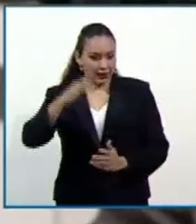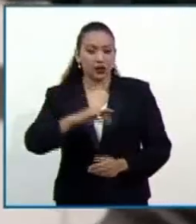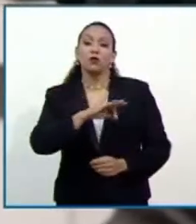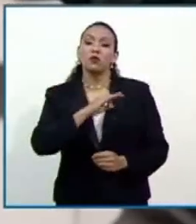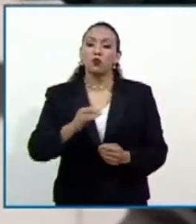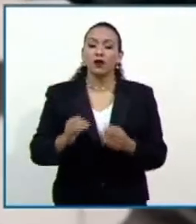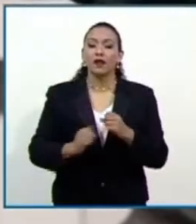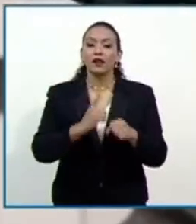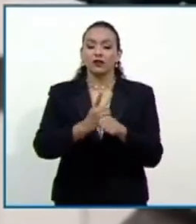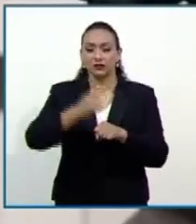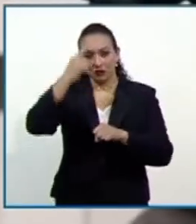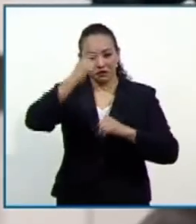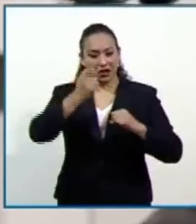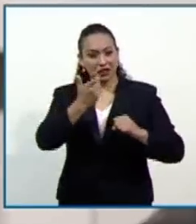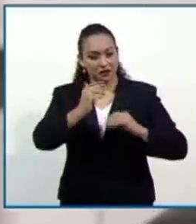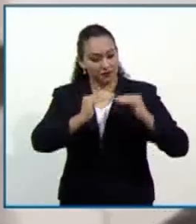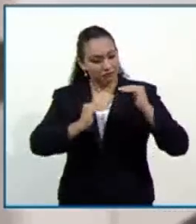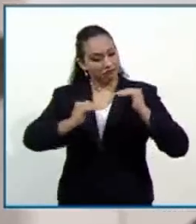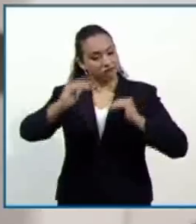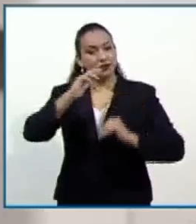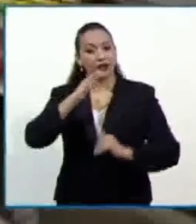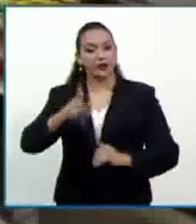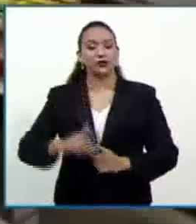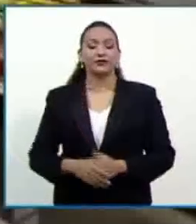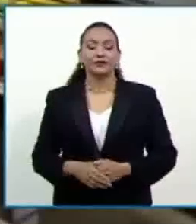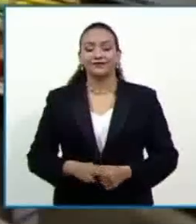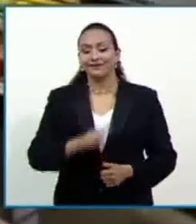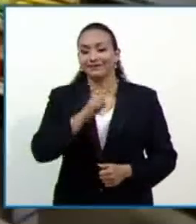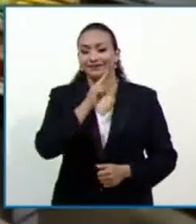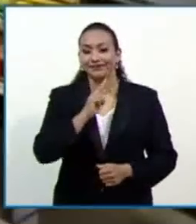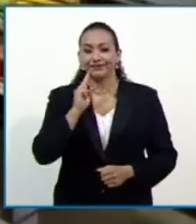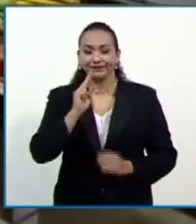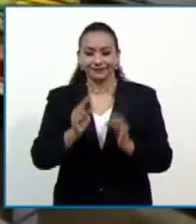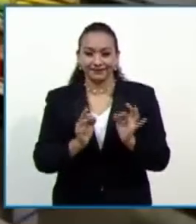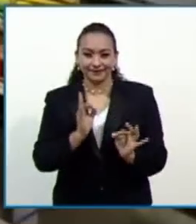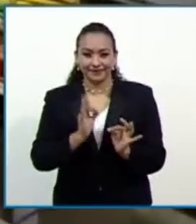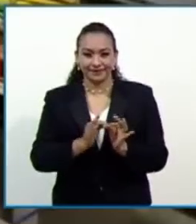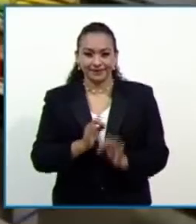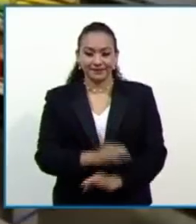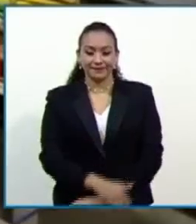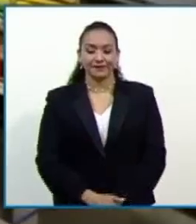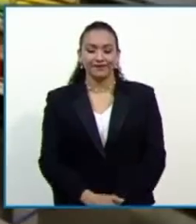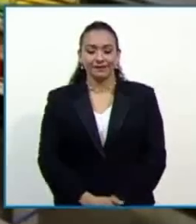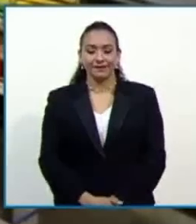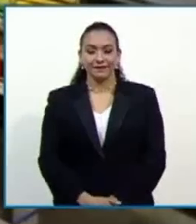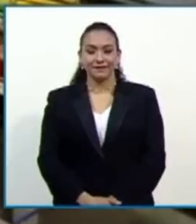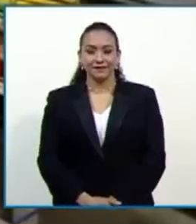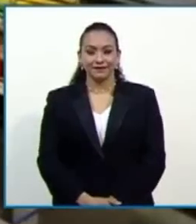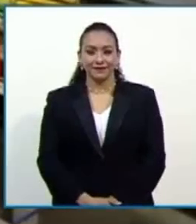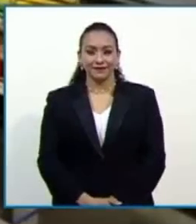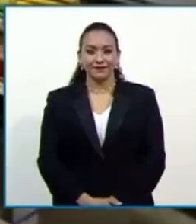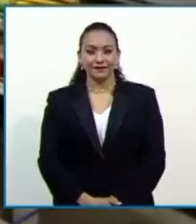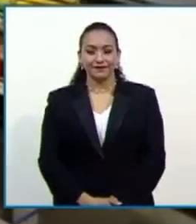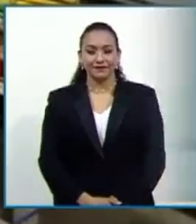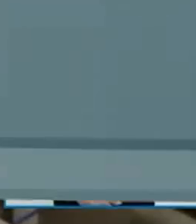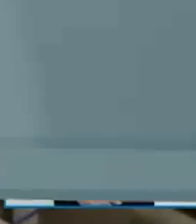que propicien el crecimiento igualitario. Para el canal del Poder Judicial de la Federación, Lorena Sánchez